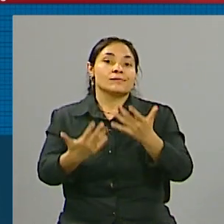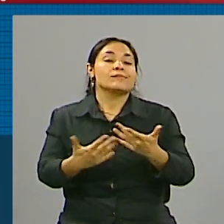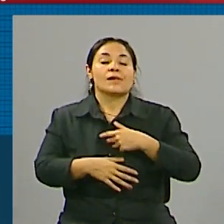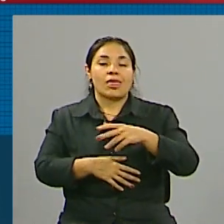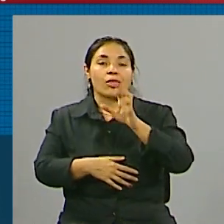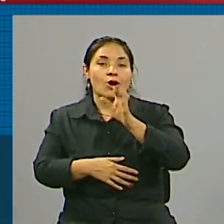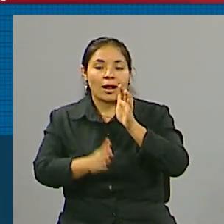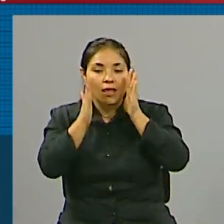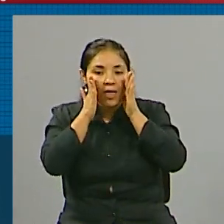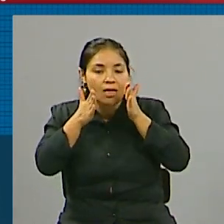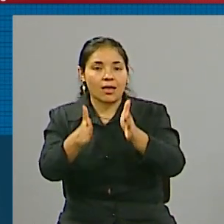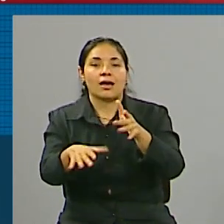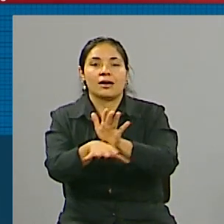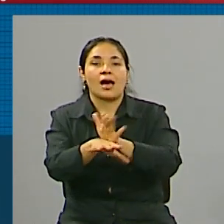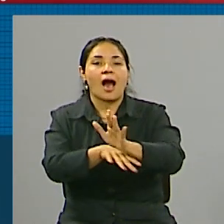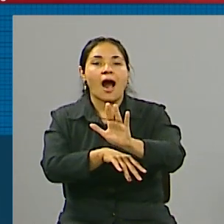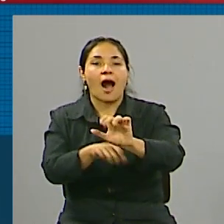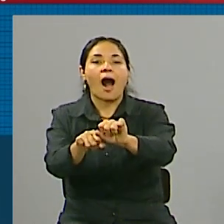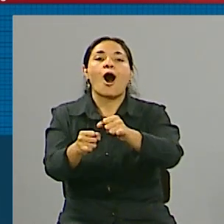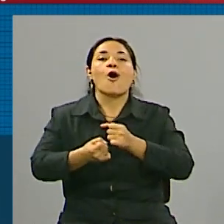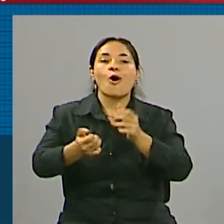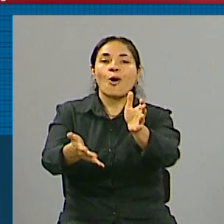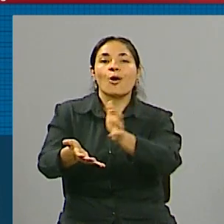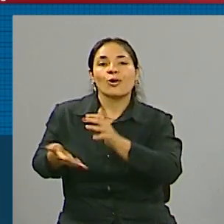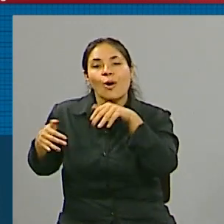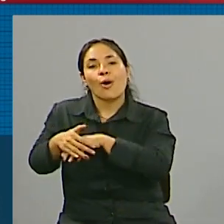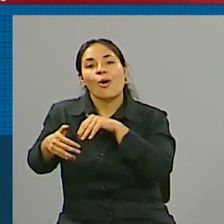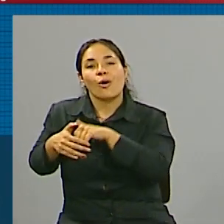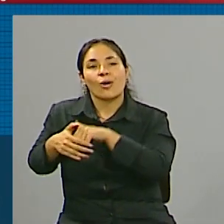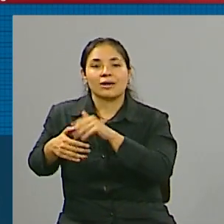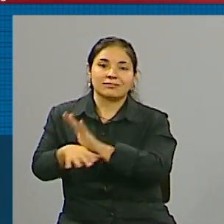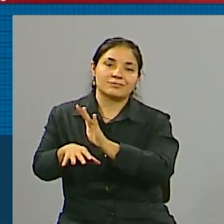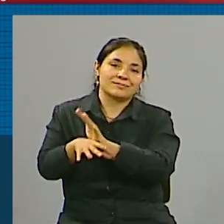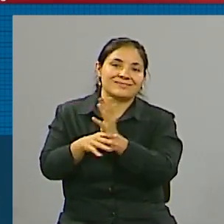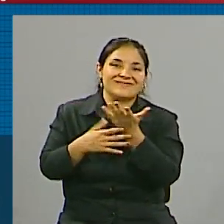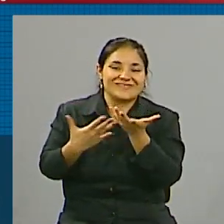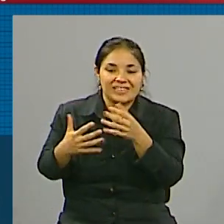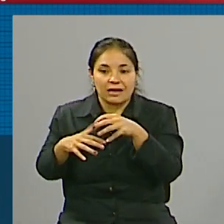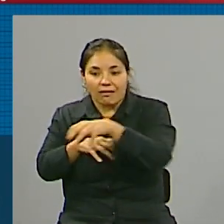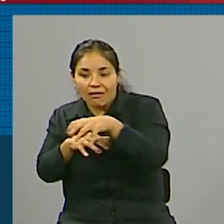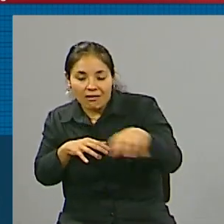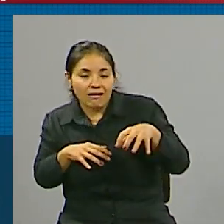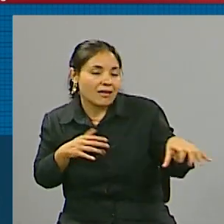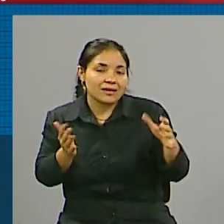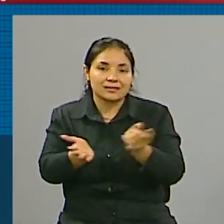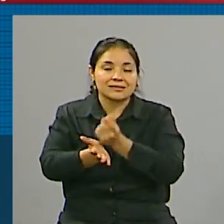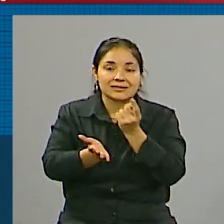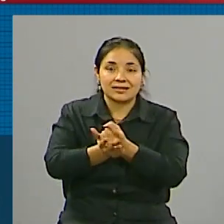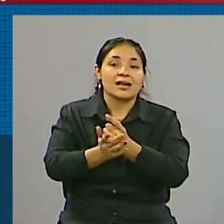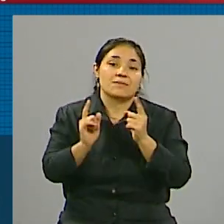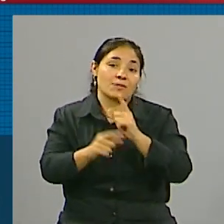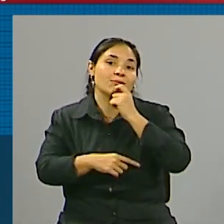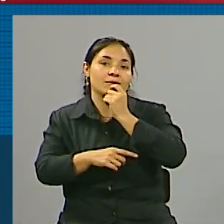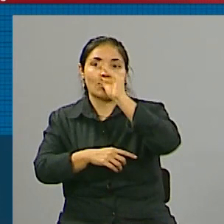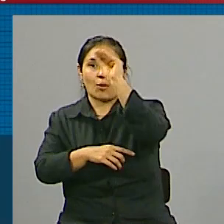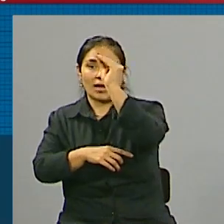ahorro. Eso es un problema que, por ejemplo, nuestros países vecinos no lo tienen, ¿no? Brasil no lo